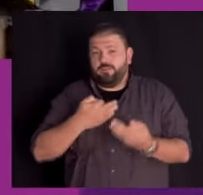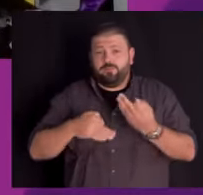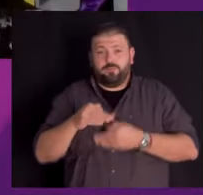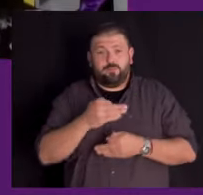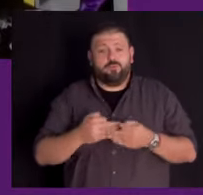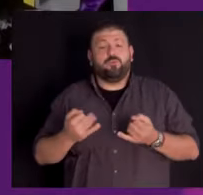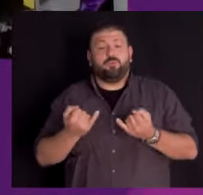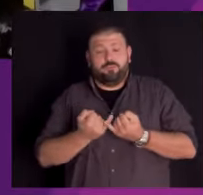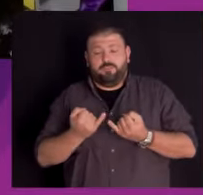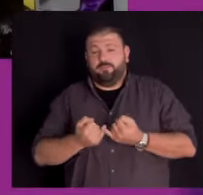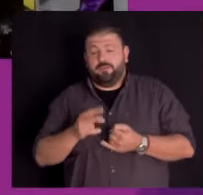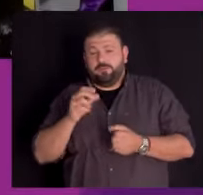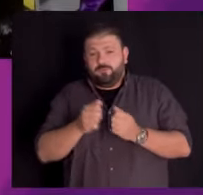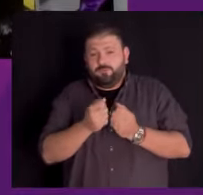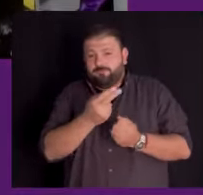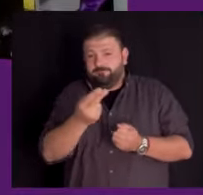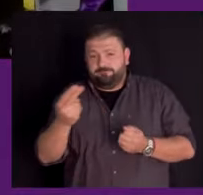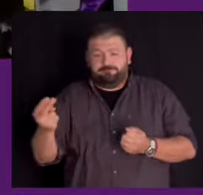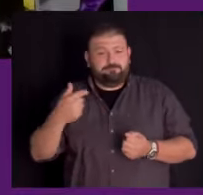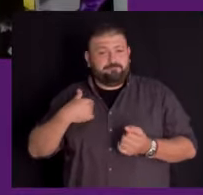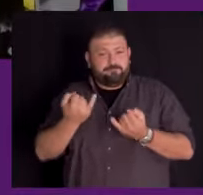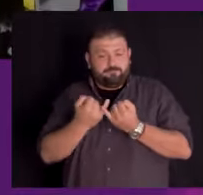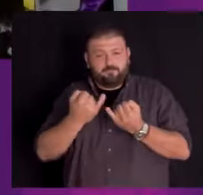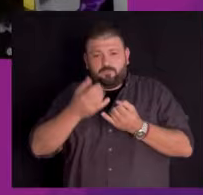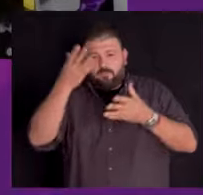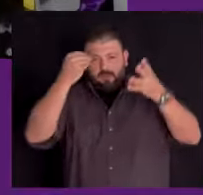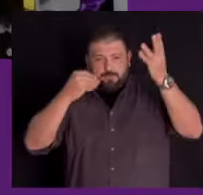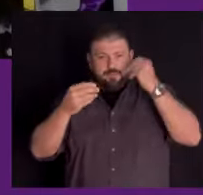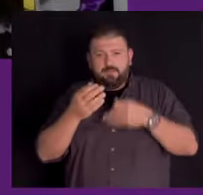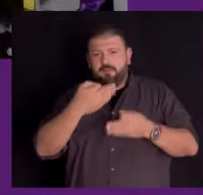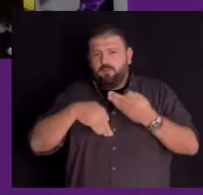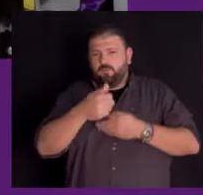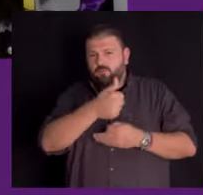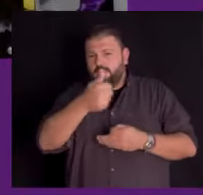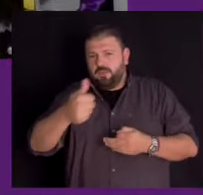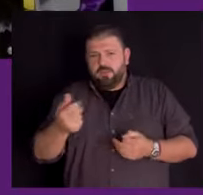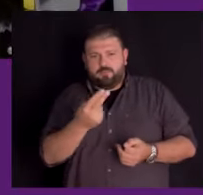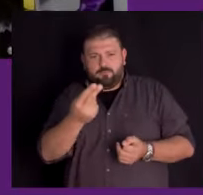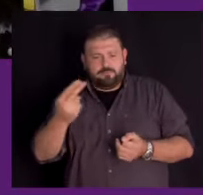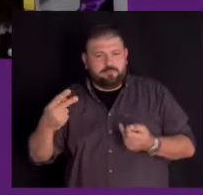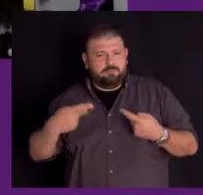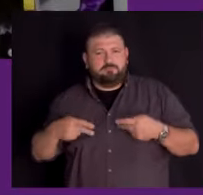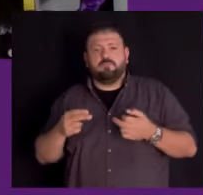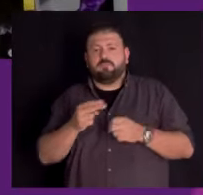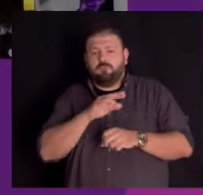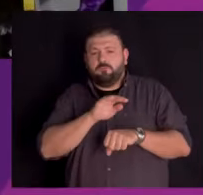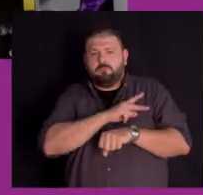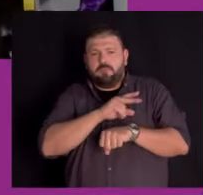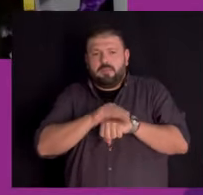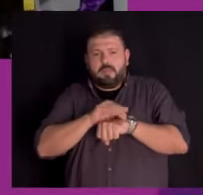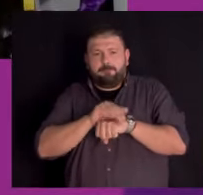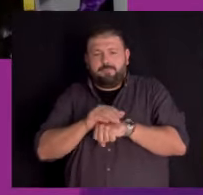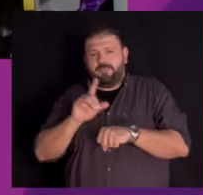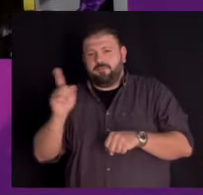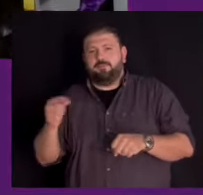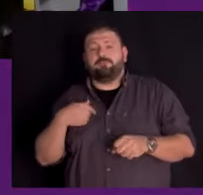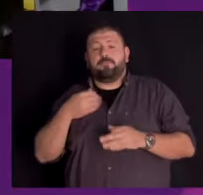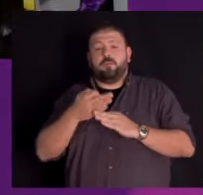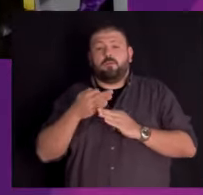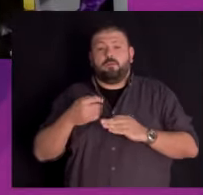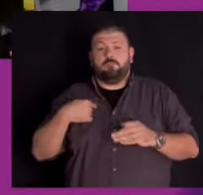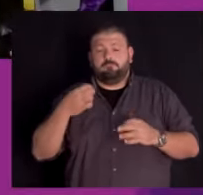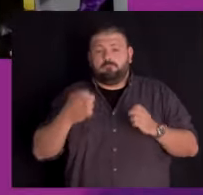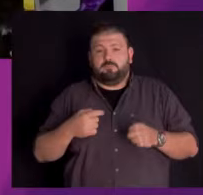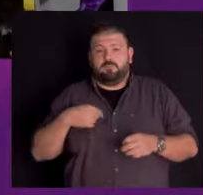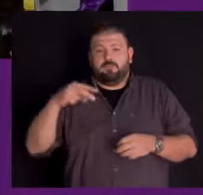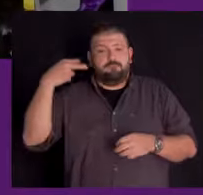también aprender de cada uno de ustedes y de mi amigo Beto. Sí, estamos ahorita en el puerto de Veracruz y